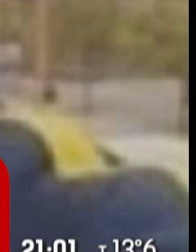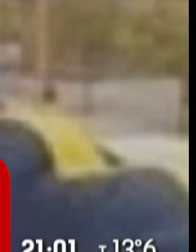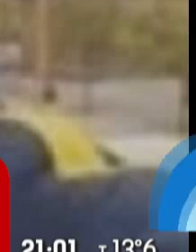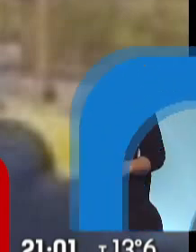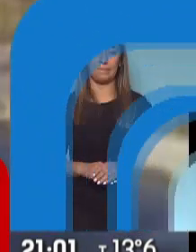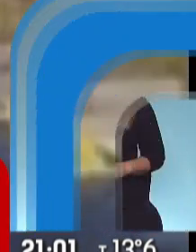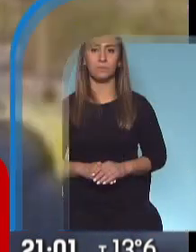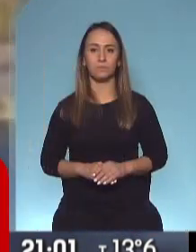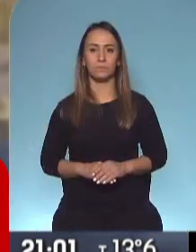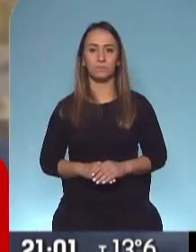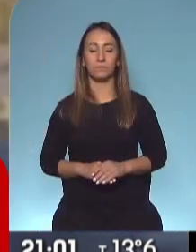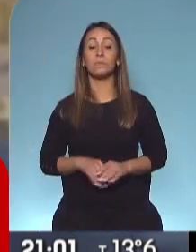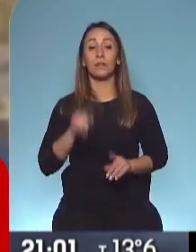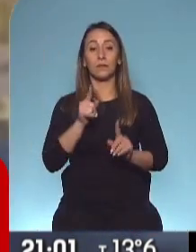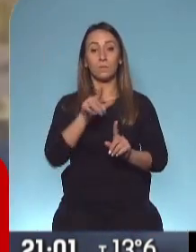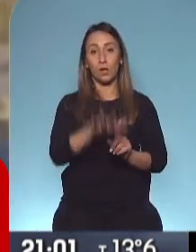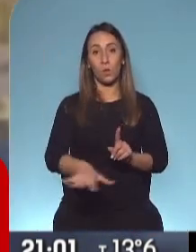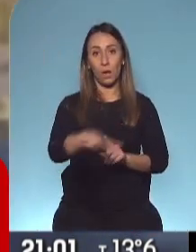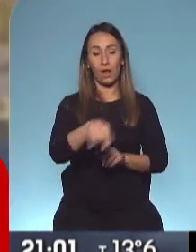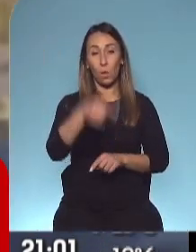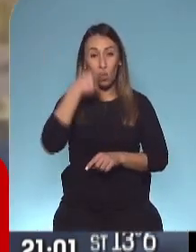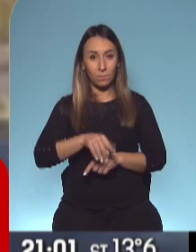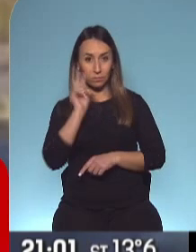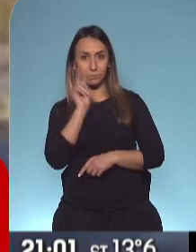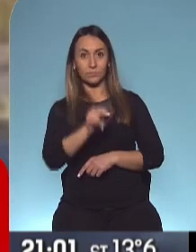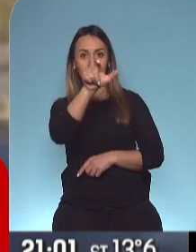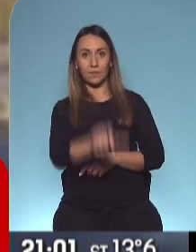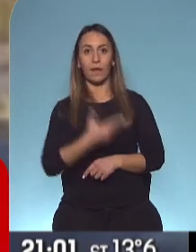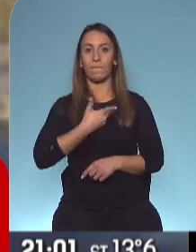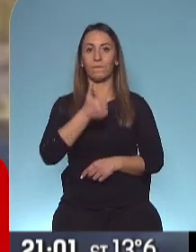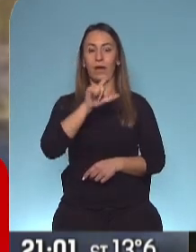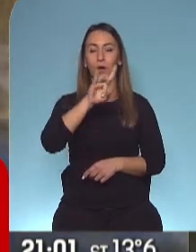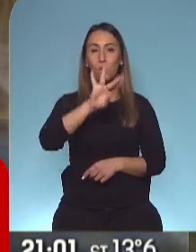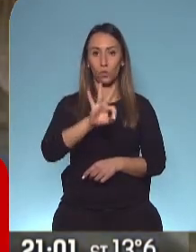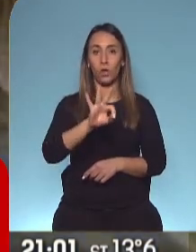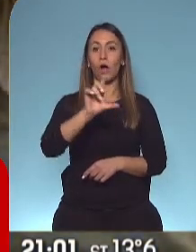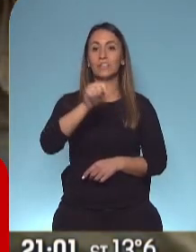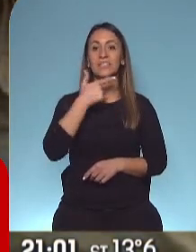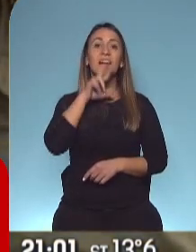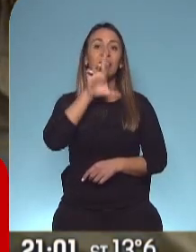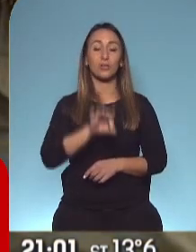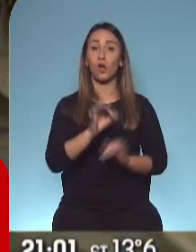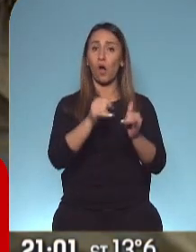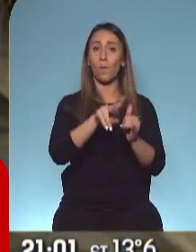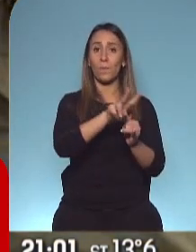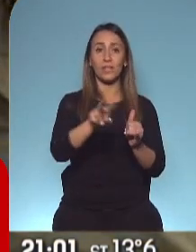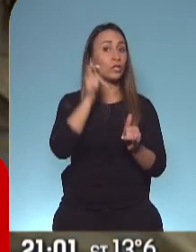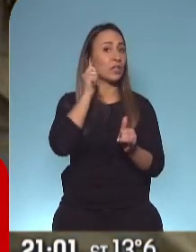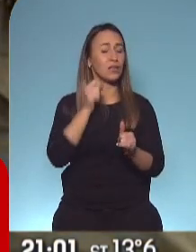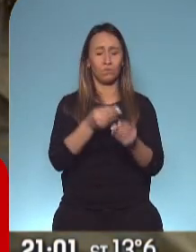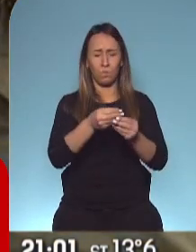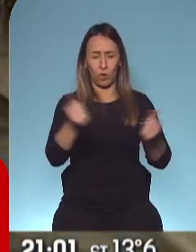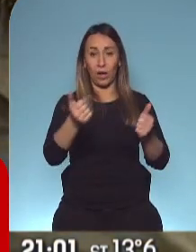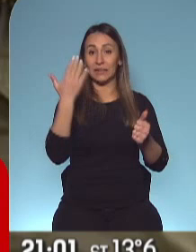En ese lugar fue visto por última vez Facundo Astudillo Castro, el joven de 22 años que está desaparecido desde hace